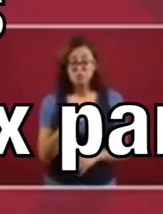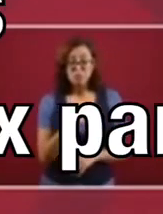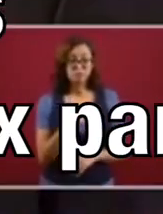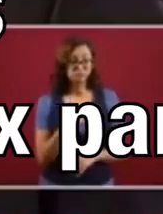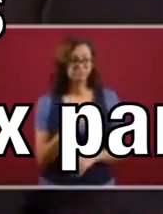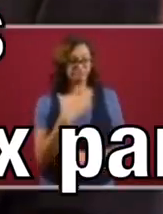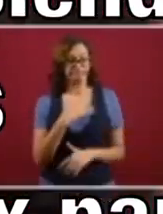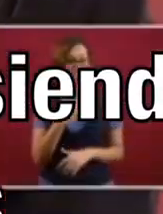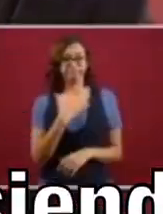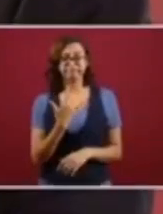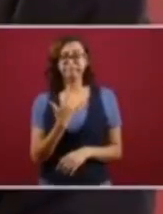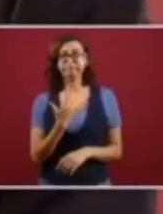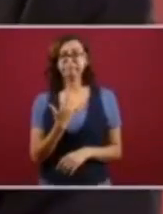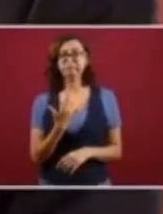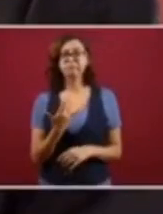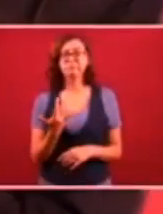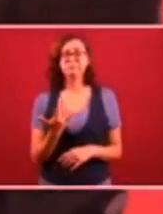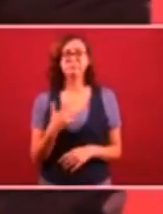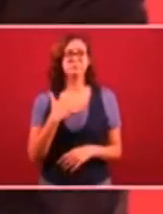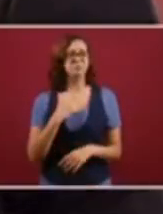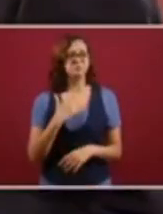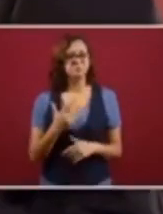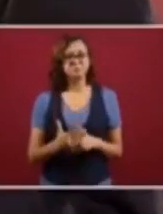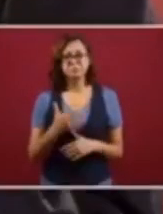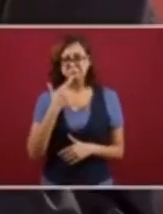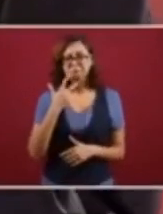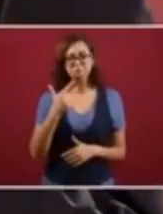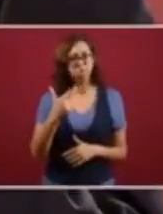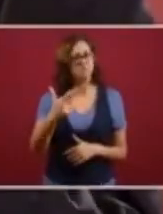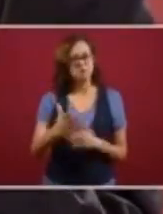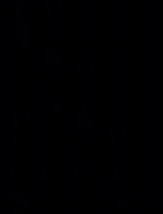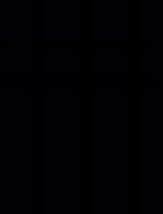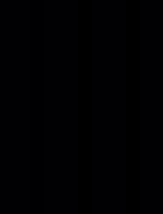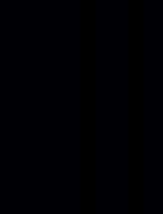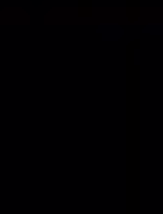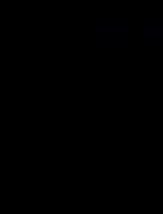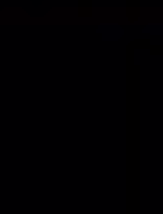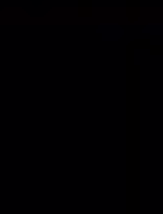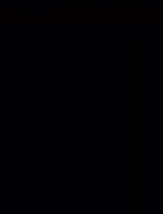yo celebro que se vayan brincando todos los obstáculos